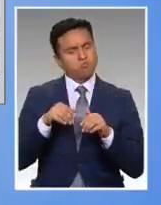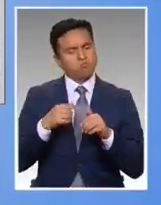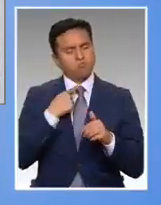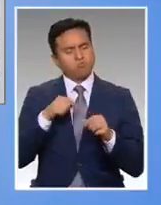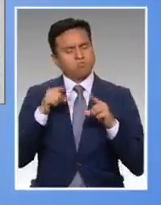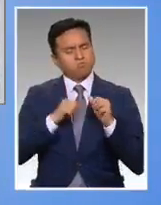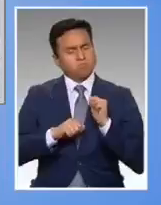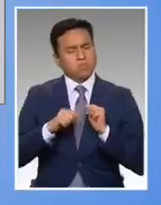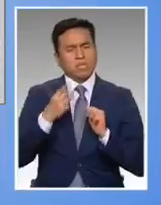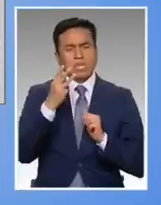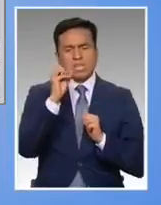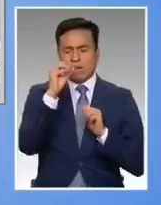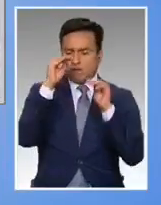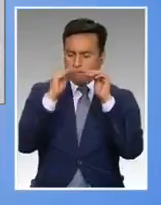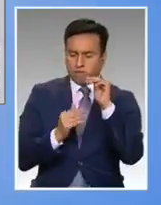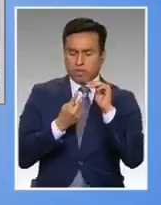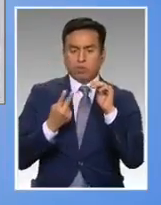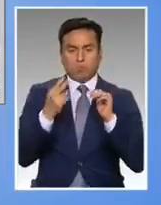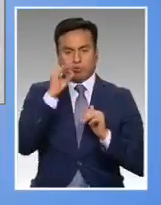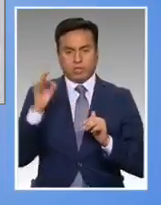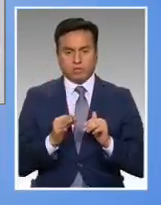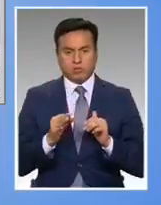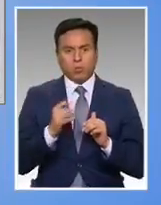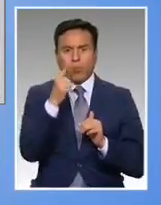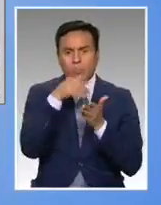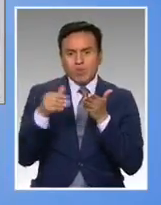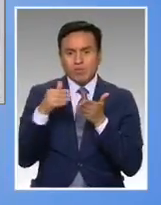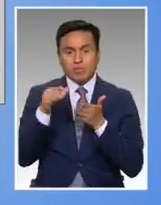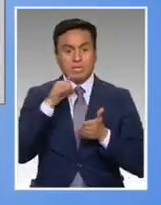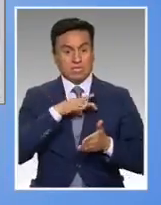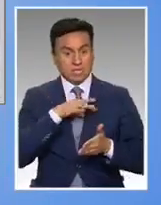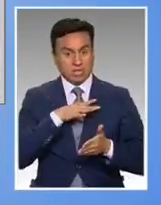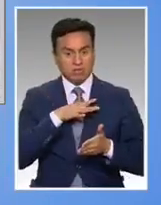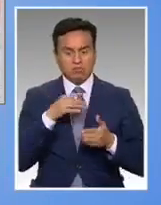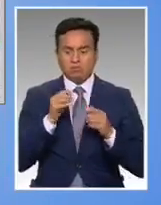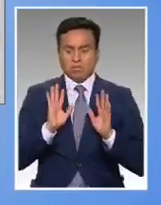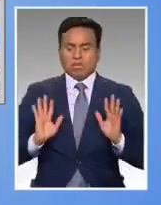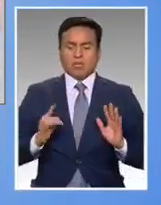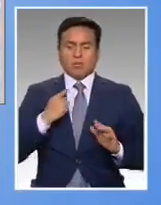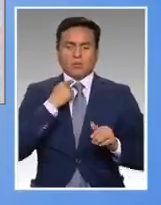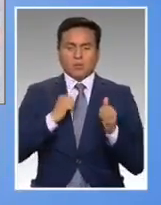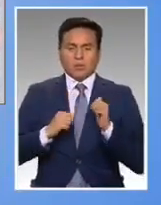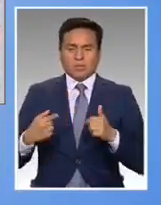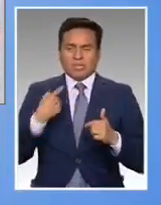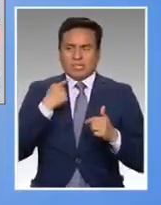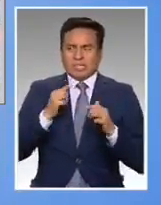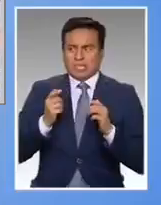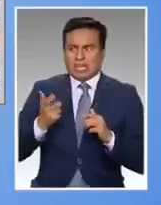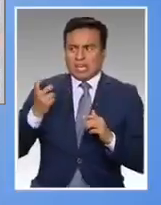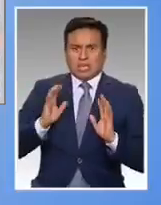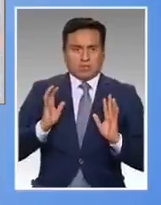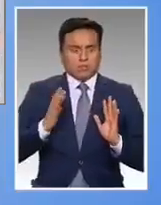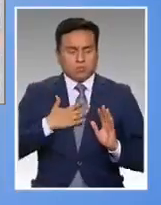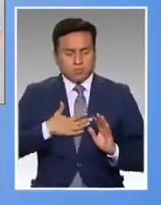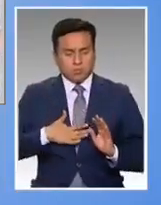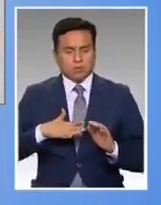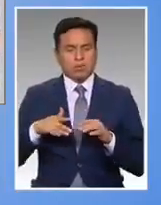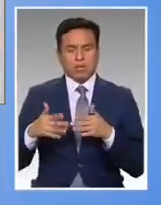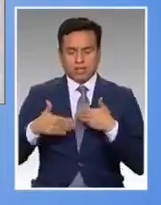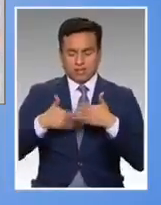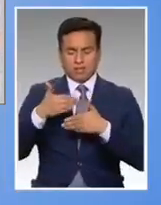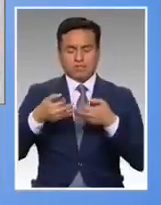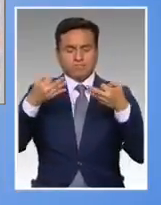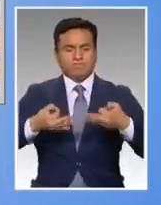del 30 al 22 por ciento un millón de chilenos dejaron de ser víctima de la delincuencia gracias a este avance